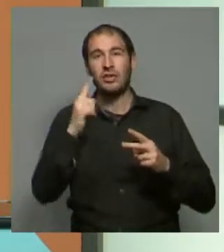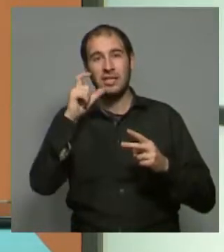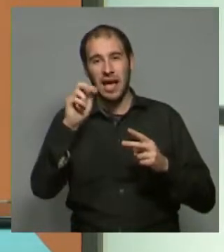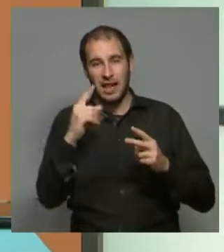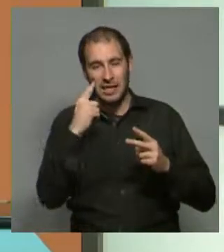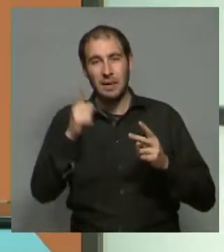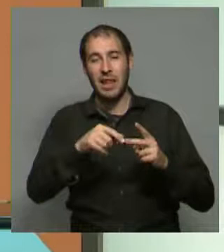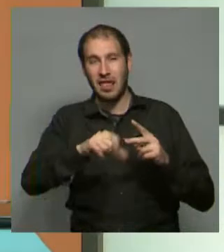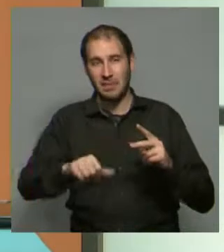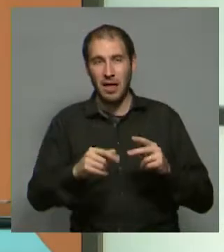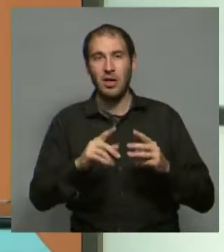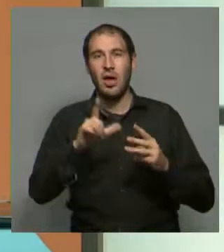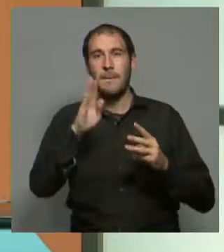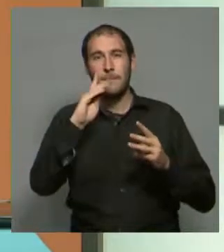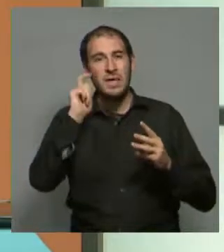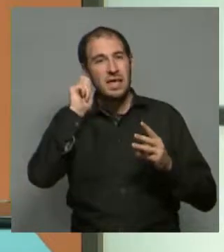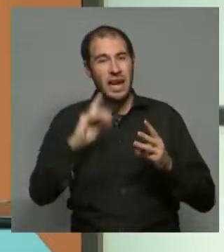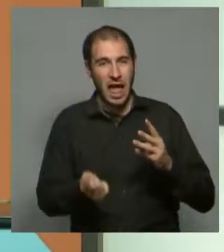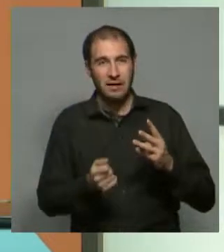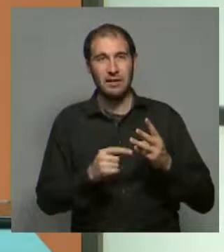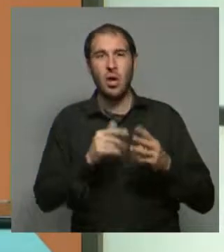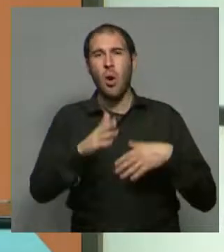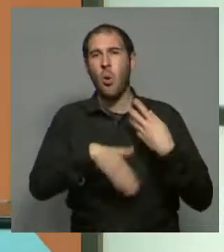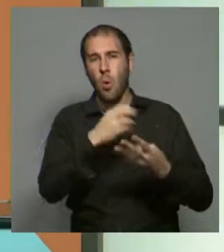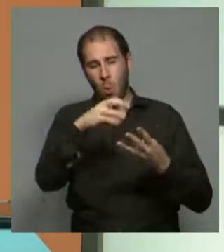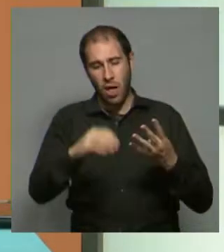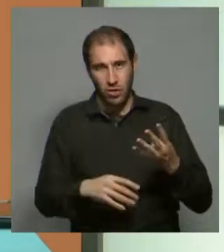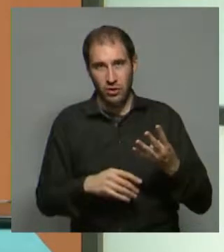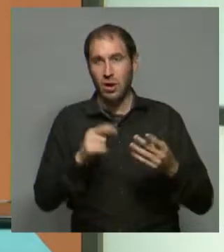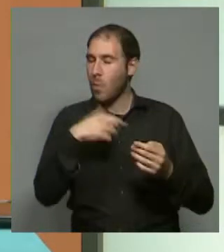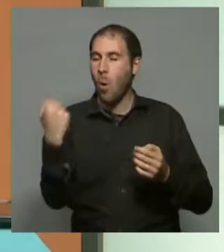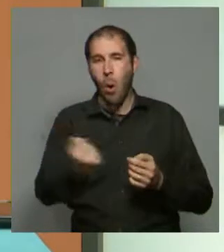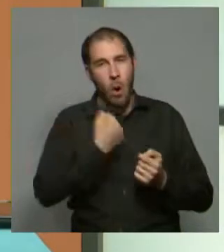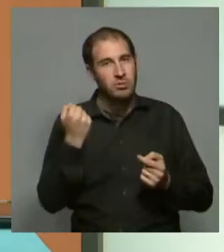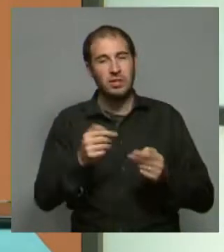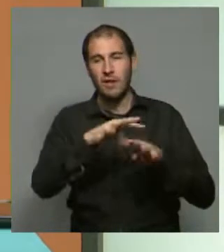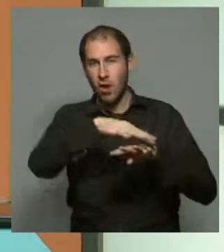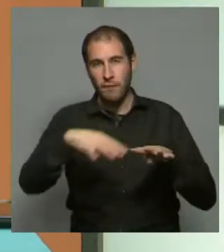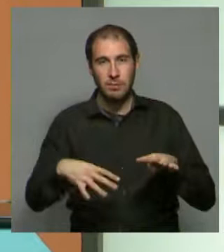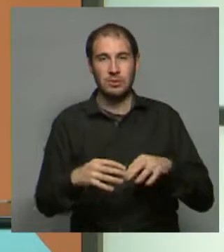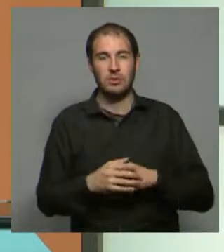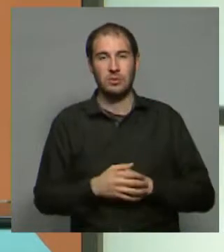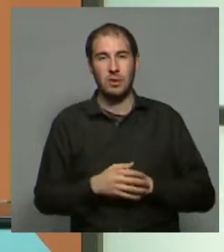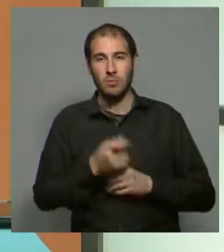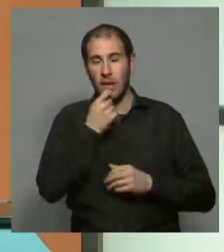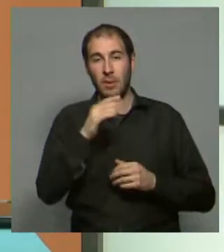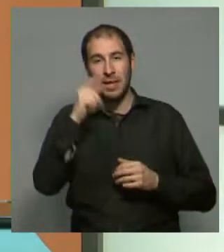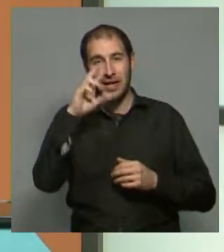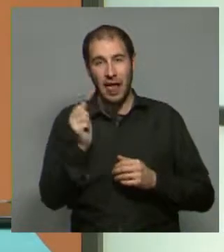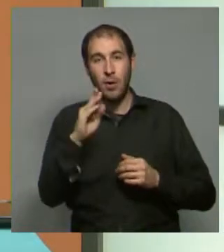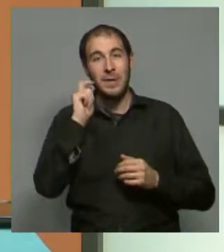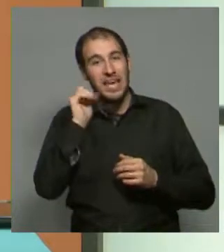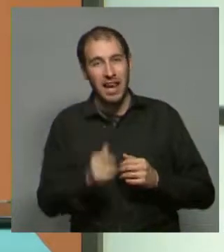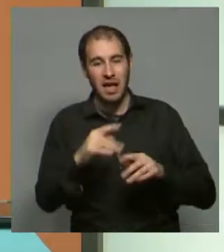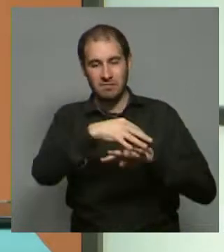tuvo una lesión en el Inter, Lucas Biglia, y jugadores que son fundamentales en la estructura, si se quiere, el caso de Mercado y Biglia, en